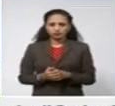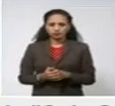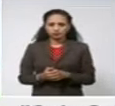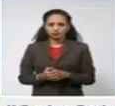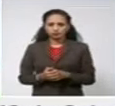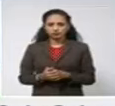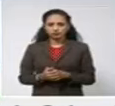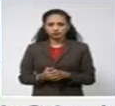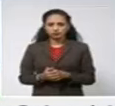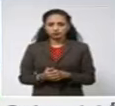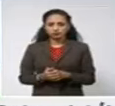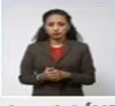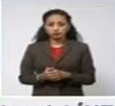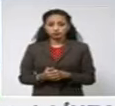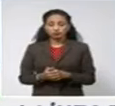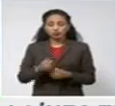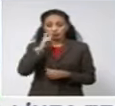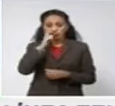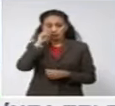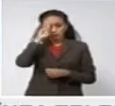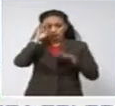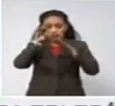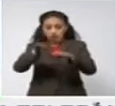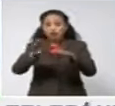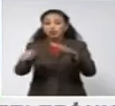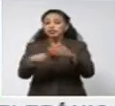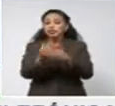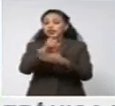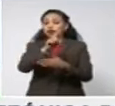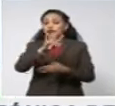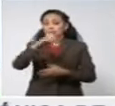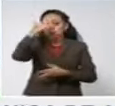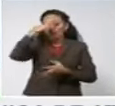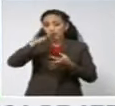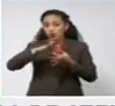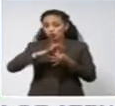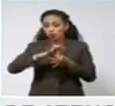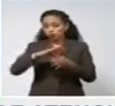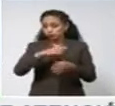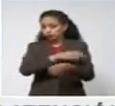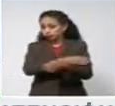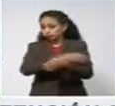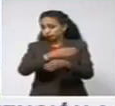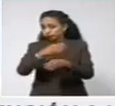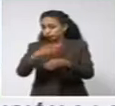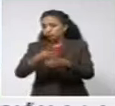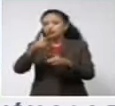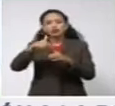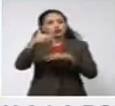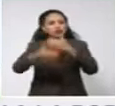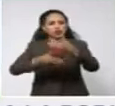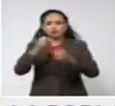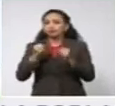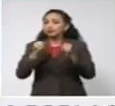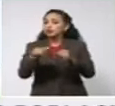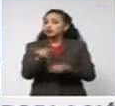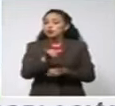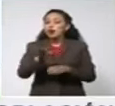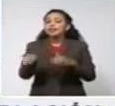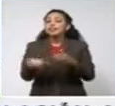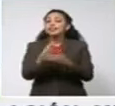estaba ingresado desde el día 14 de agosto, en terapia intensiva desde el día 16 de